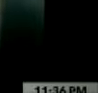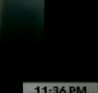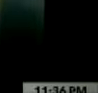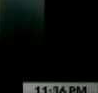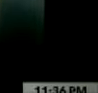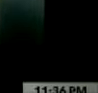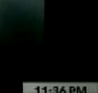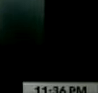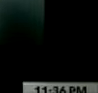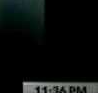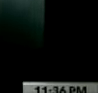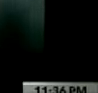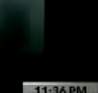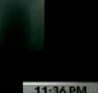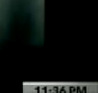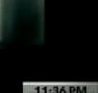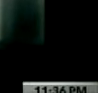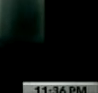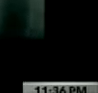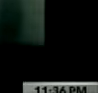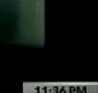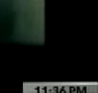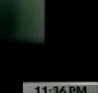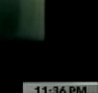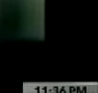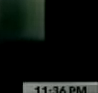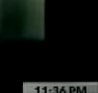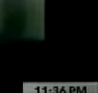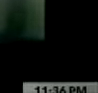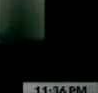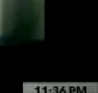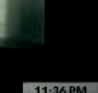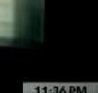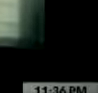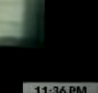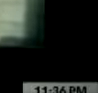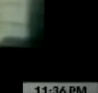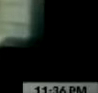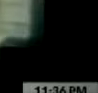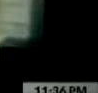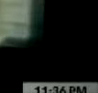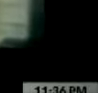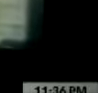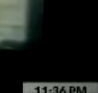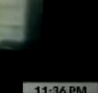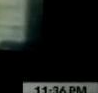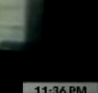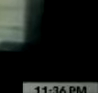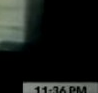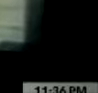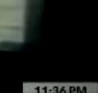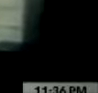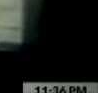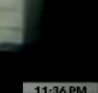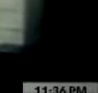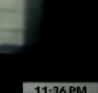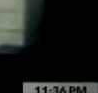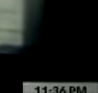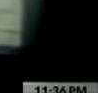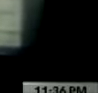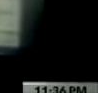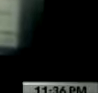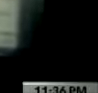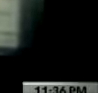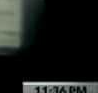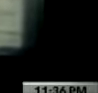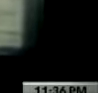en día se pierde en la vía. El niño de hoy en día no maneja bicicleta, está manejando escopeta.